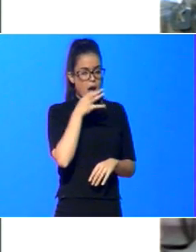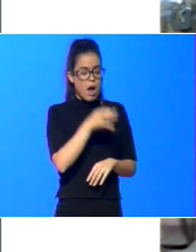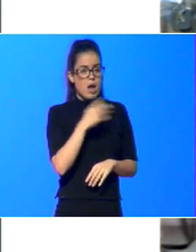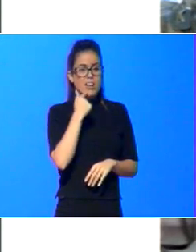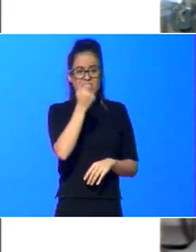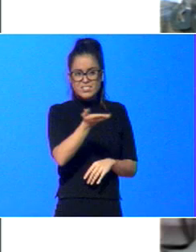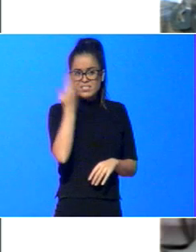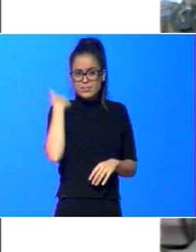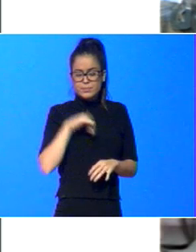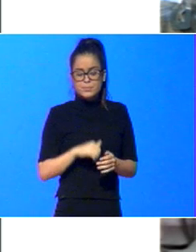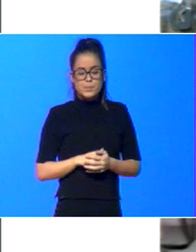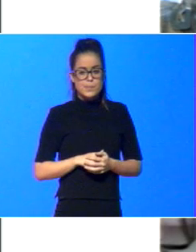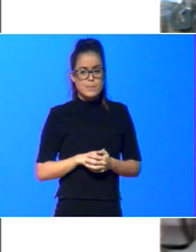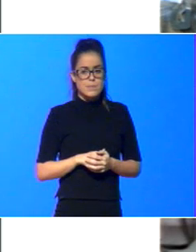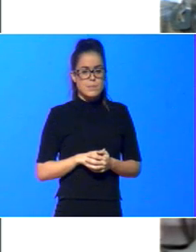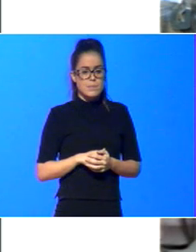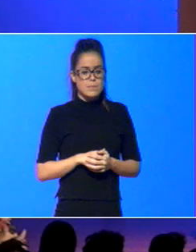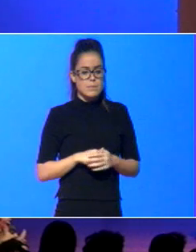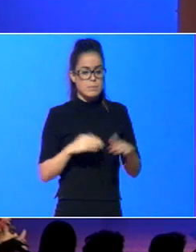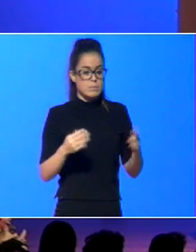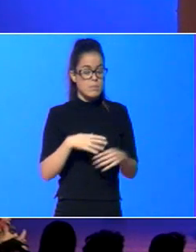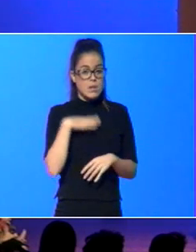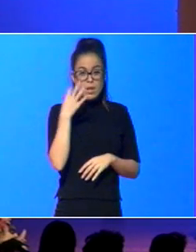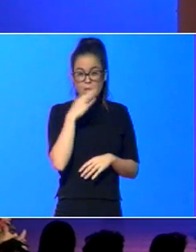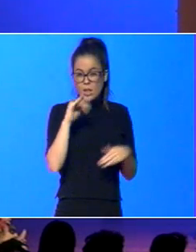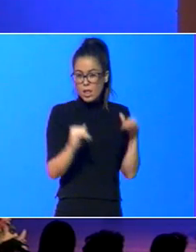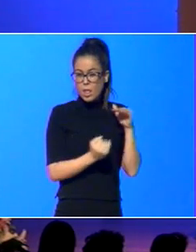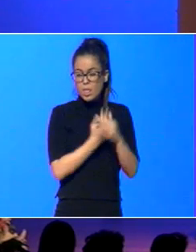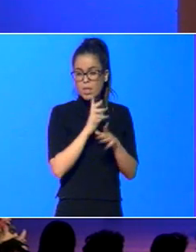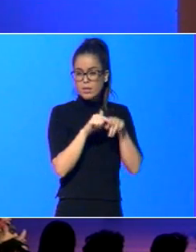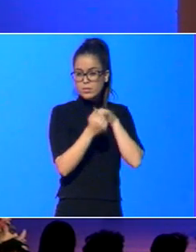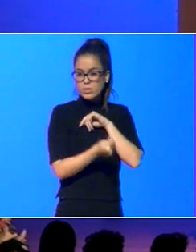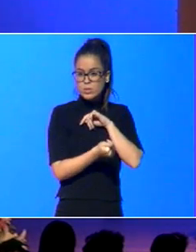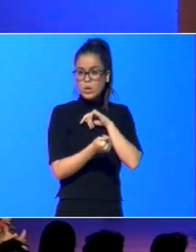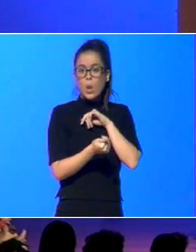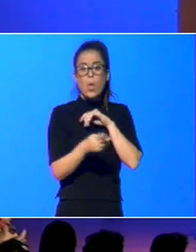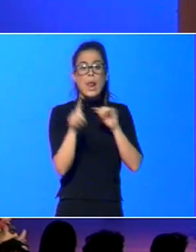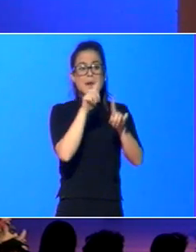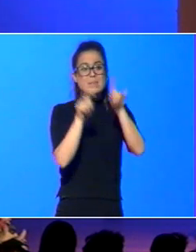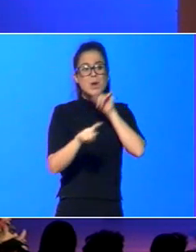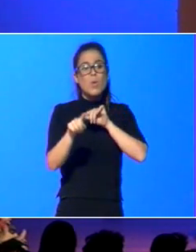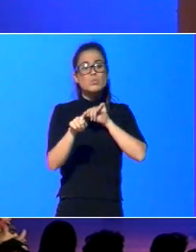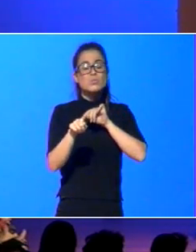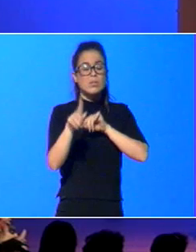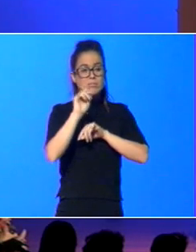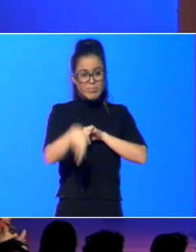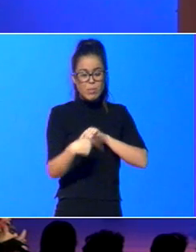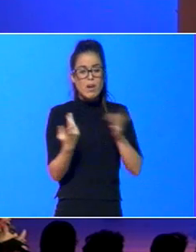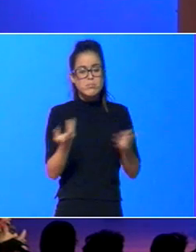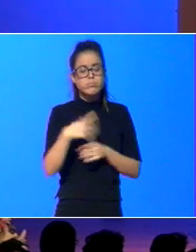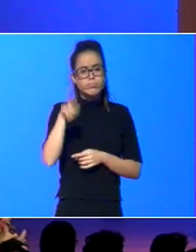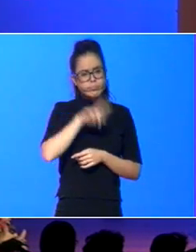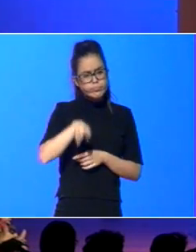ez, ez? Bai, hasierako itzaldizan eta gero danoak esan daben gauzetan, nire ustez aldatu